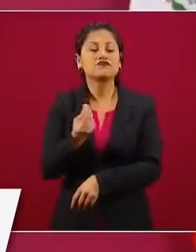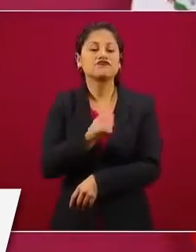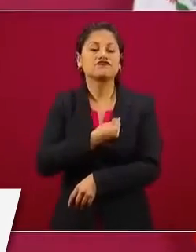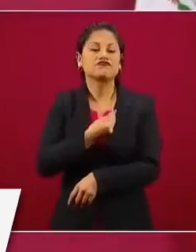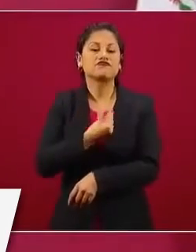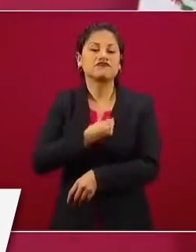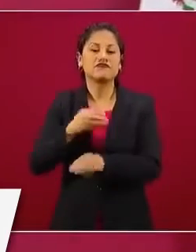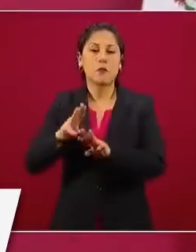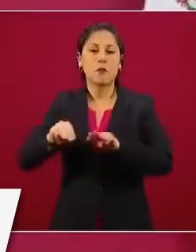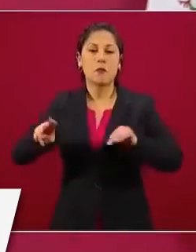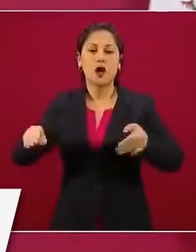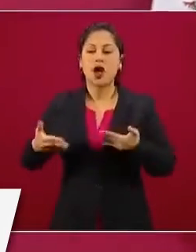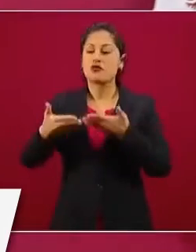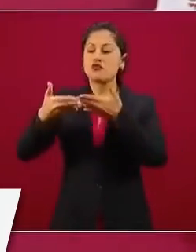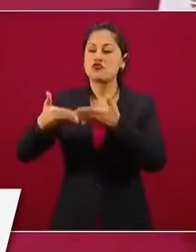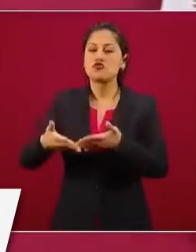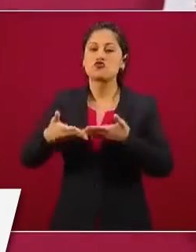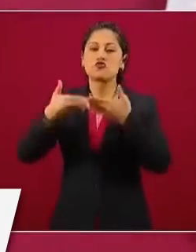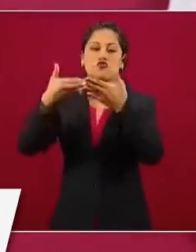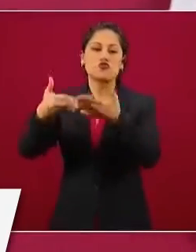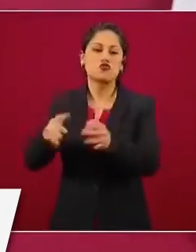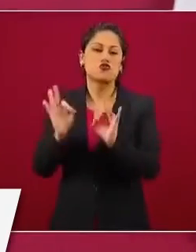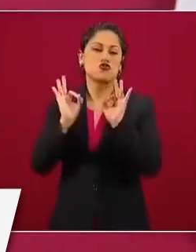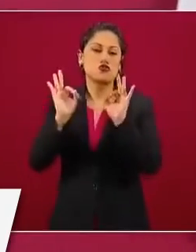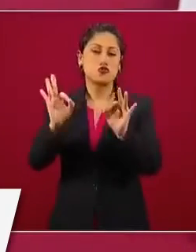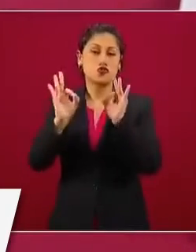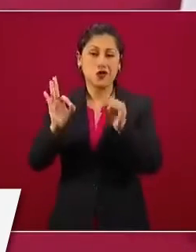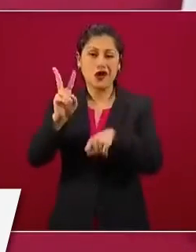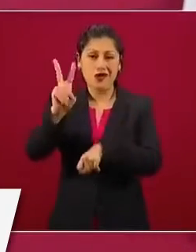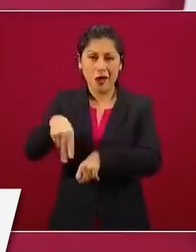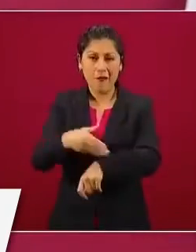y dura muchísimo.